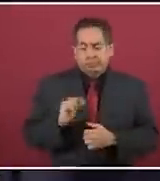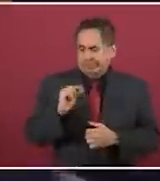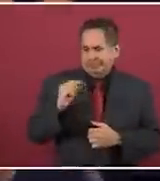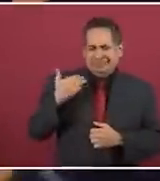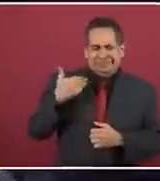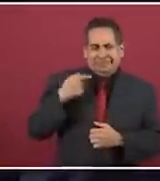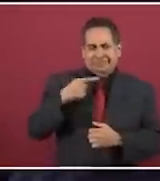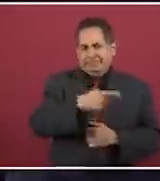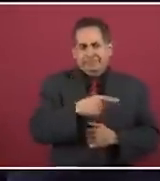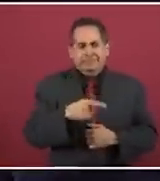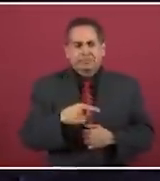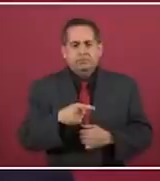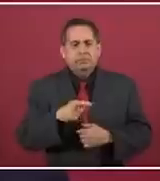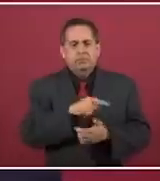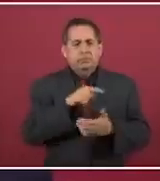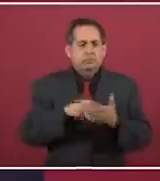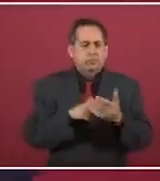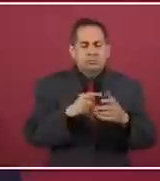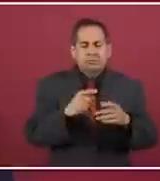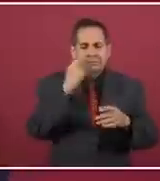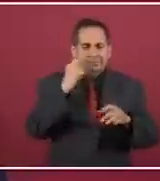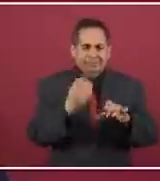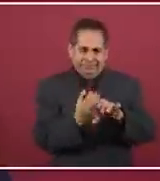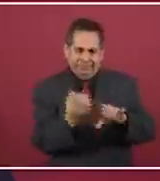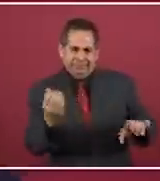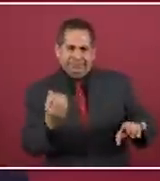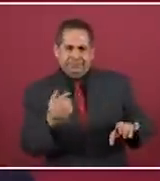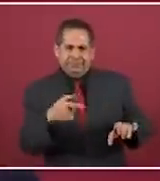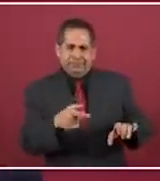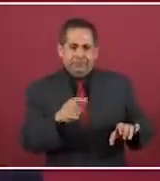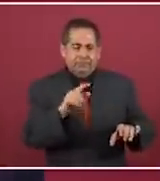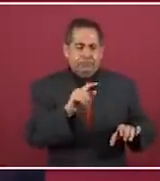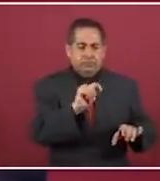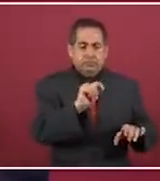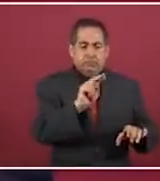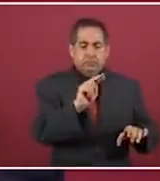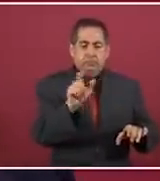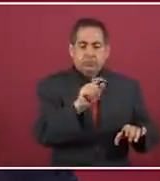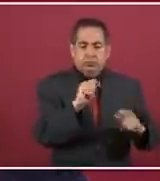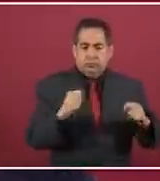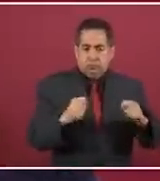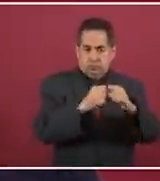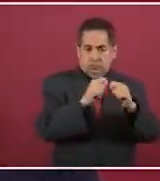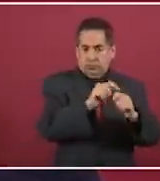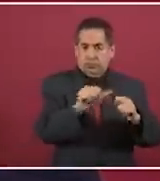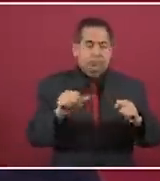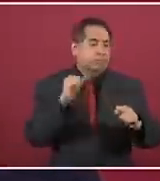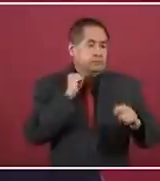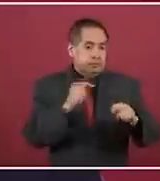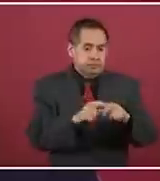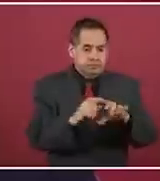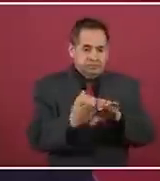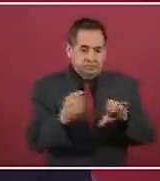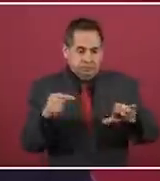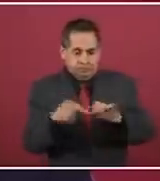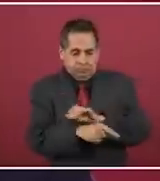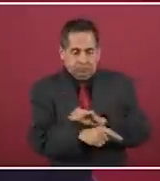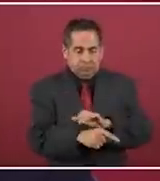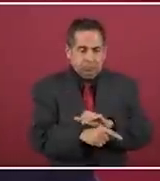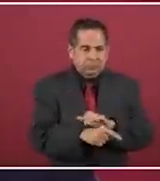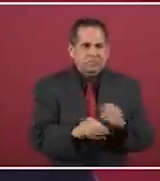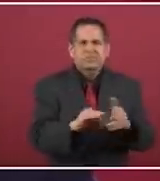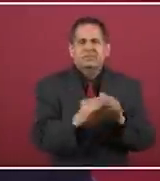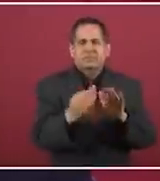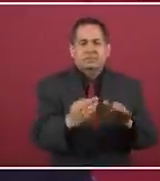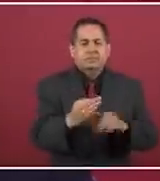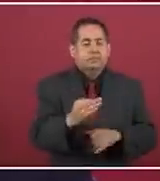en un ducto de Tuxpan a Azcapotzalco, en Huauchinango, Puebla,